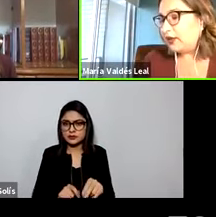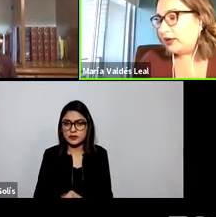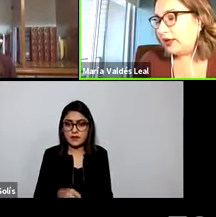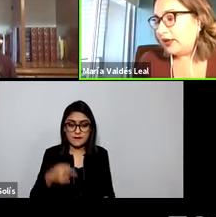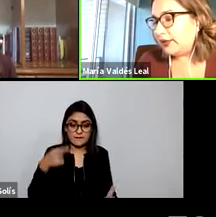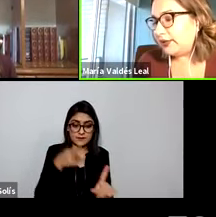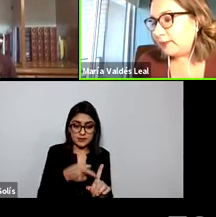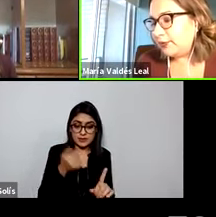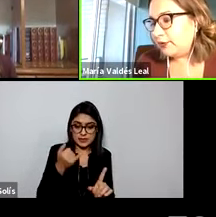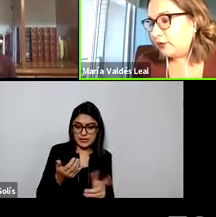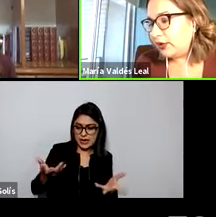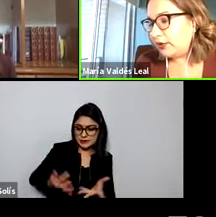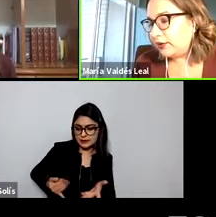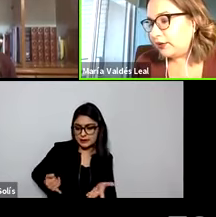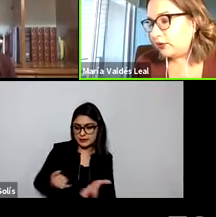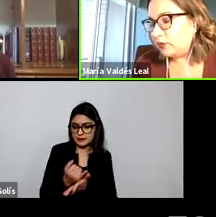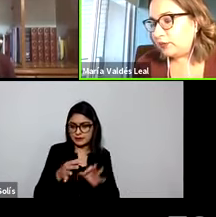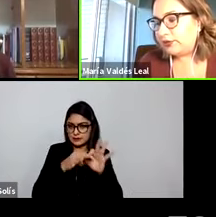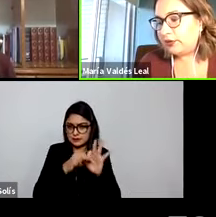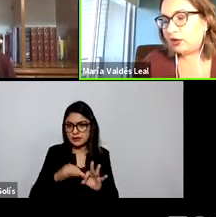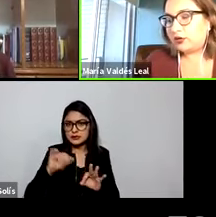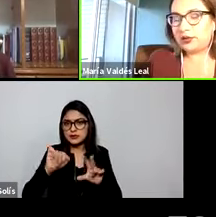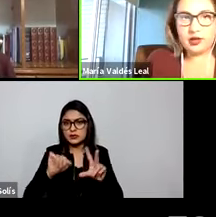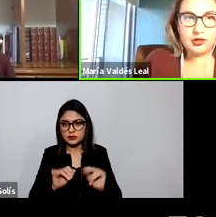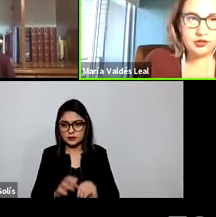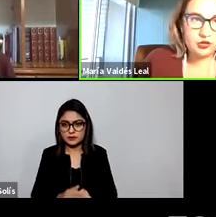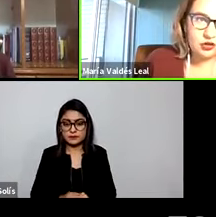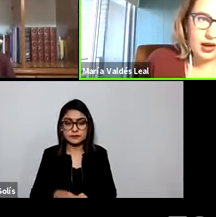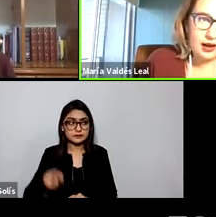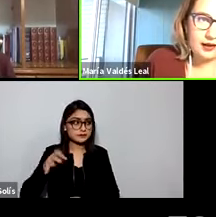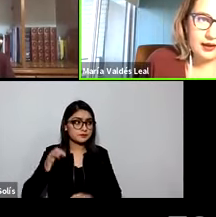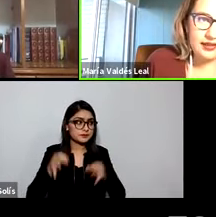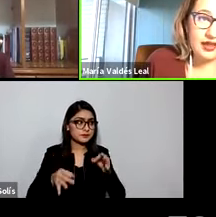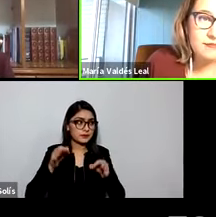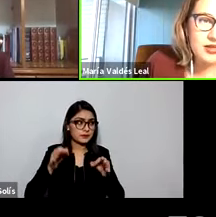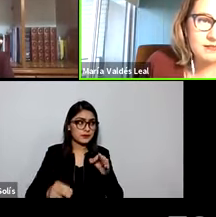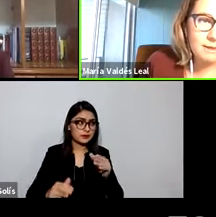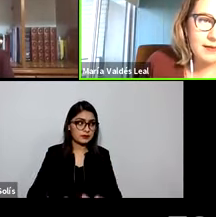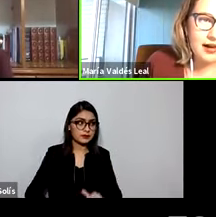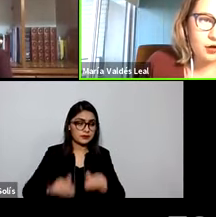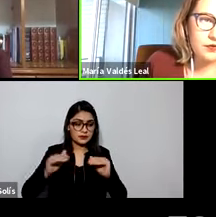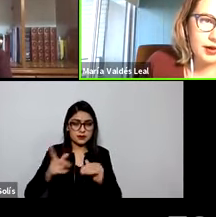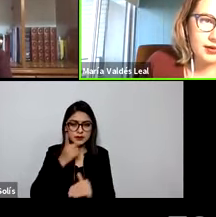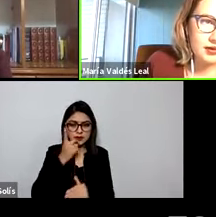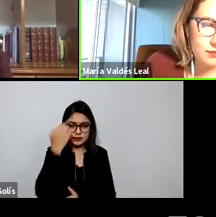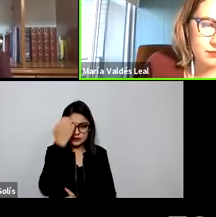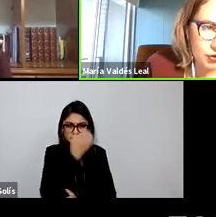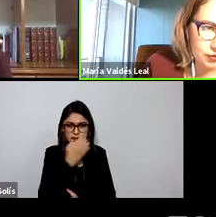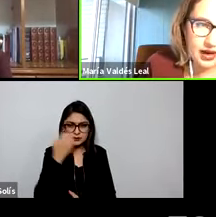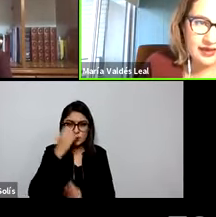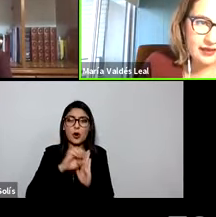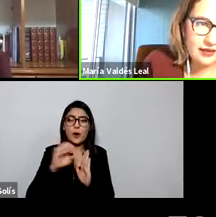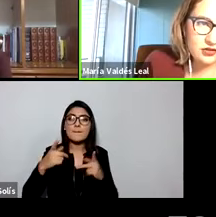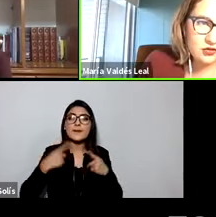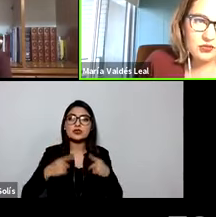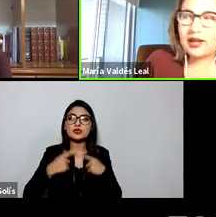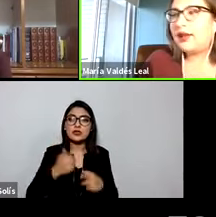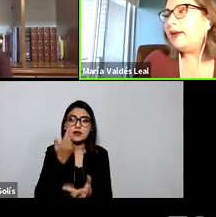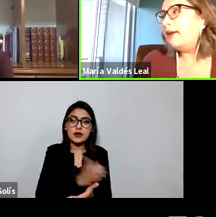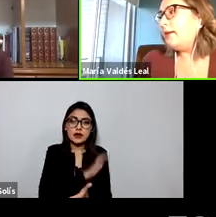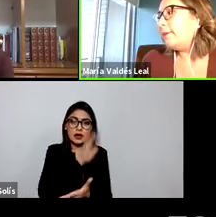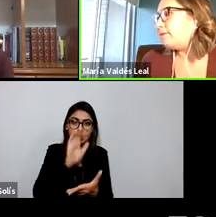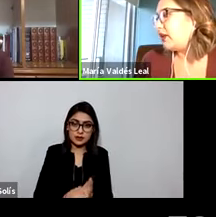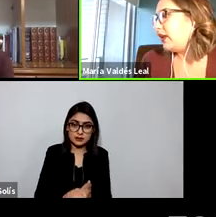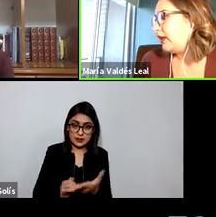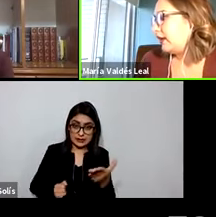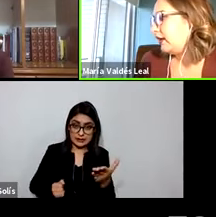medida. Rápido, en algún momento la Corte analizó la edad mínima para contraer matrimonio. La edad es